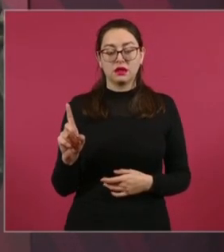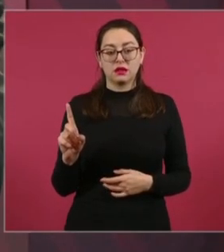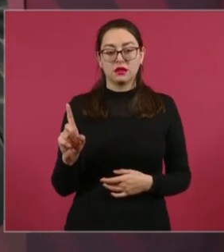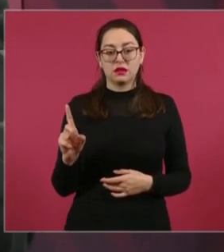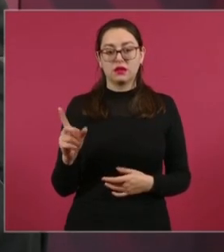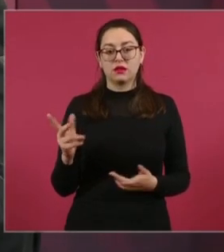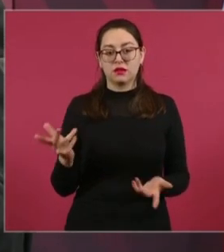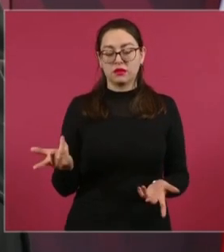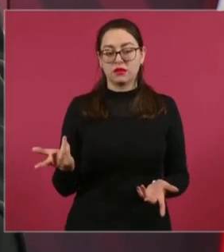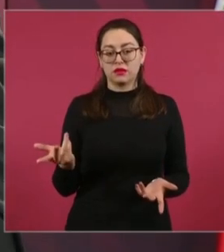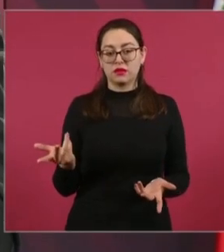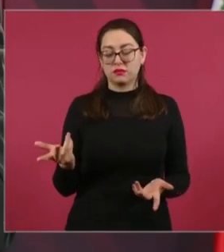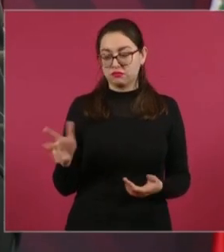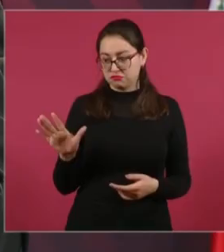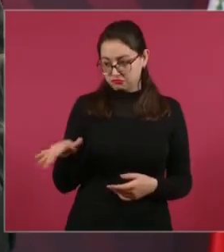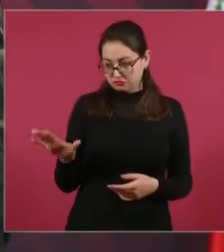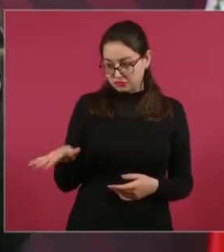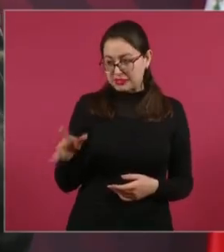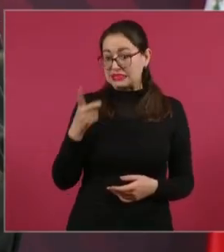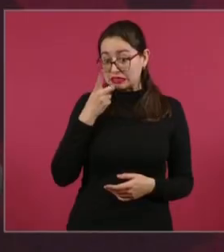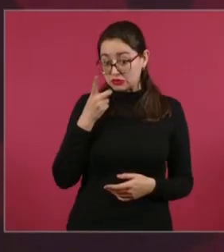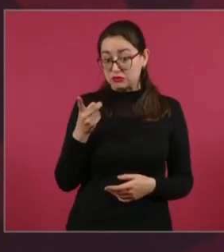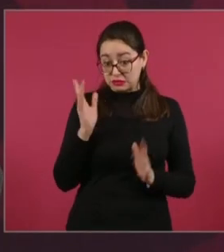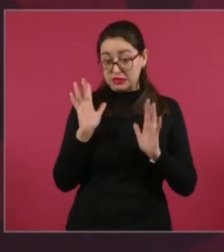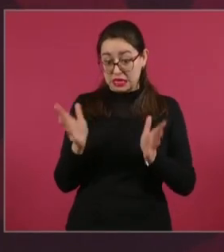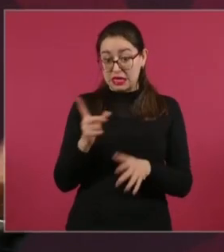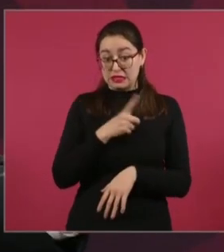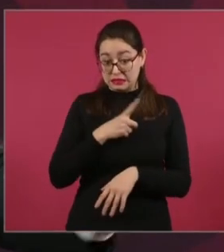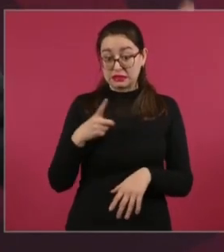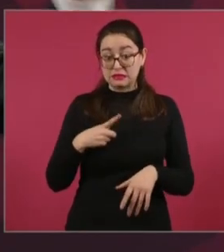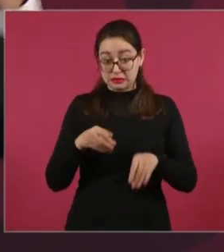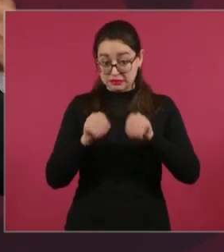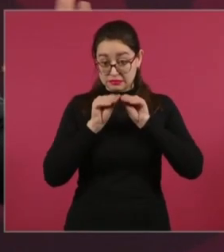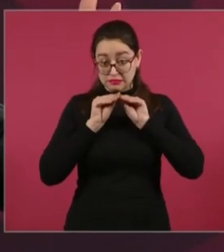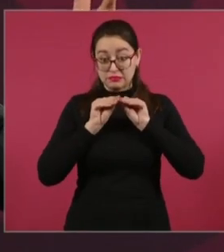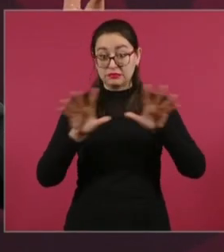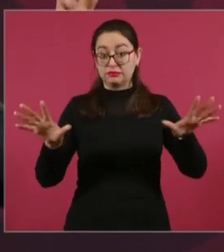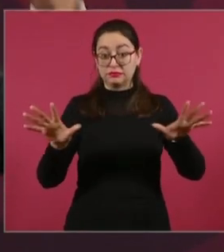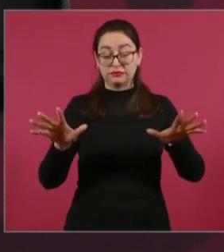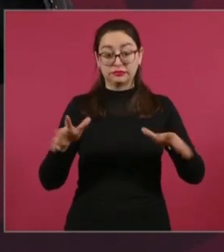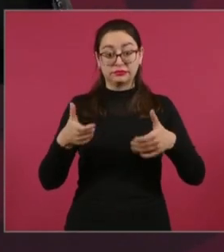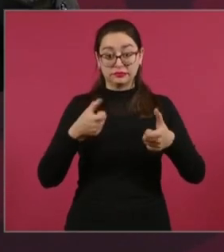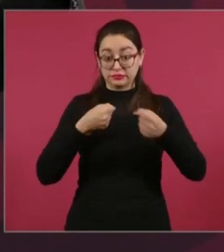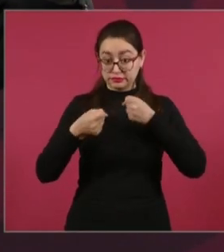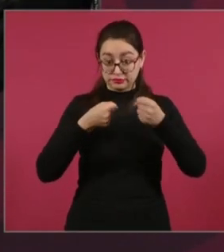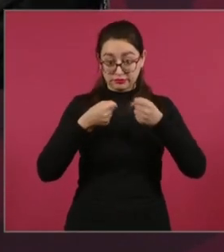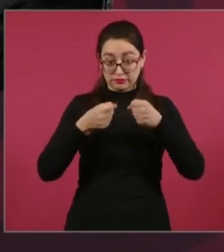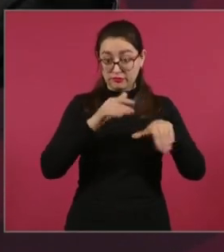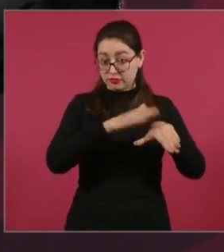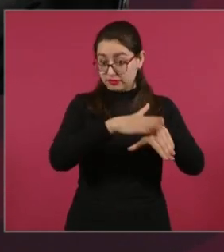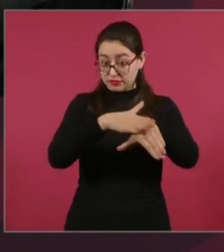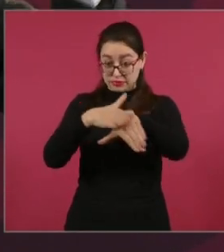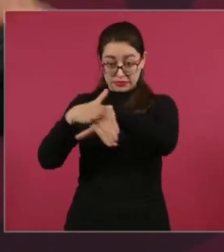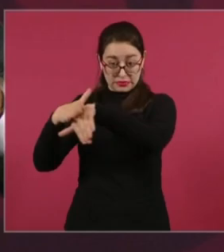le digo a Bernardo, ya convoca rueda de prensa y da a conocer